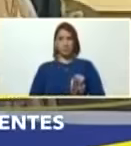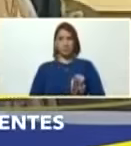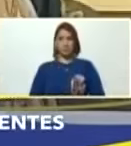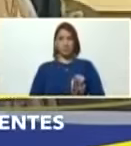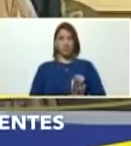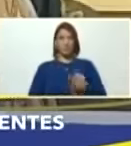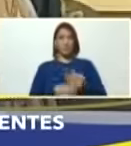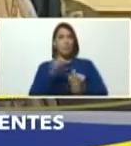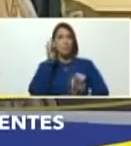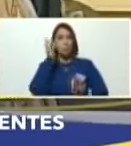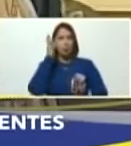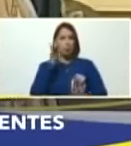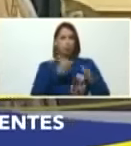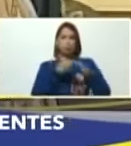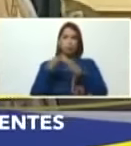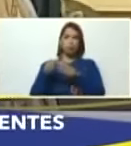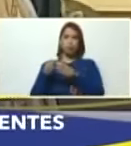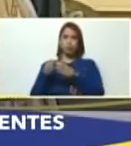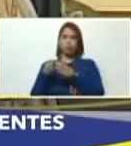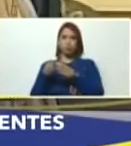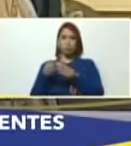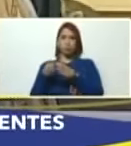Vamos a crear las brigadas